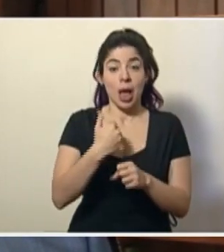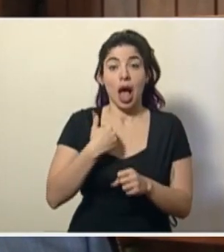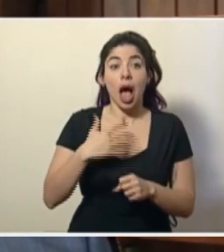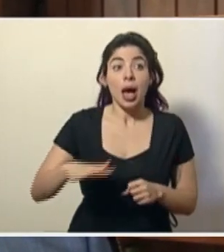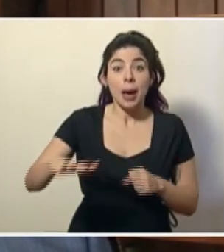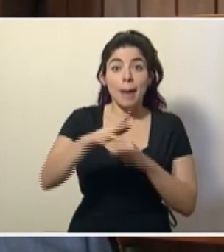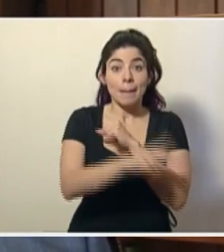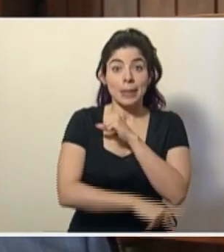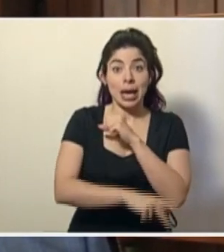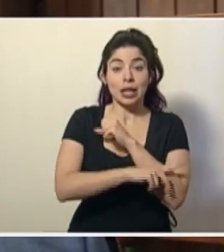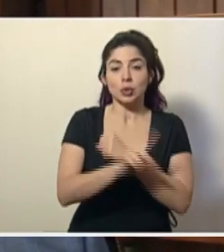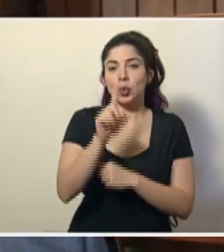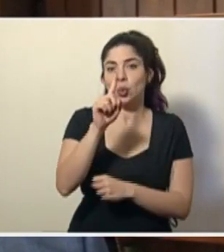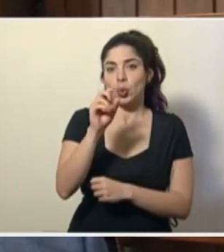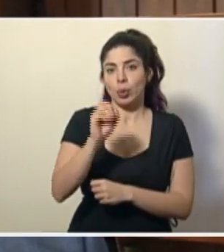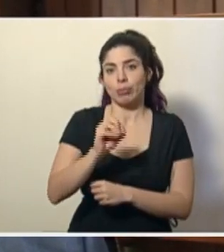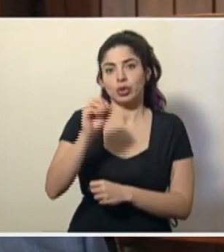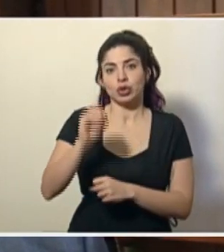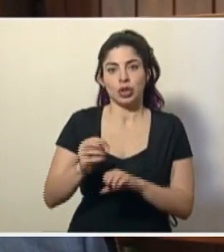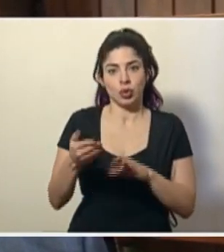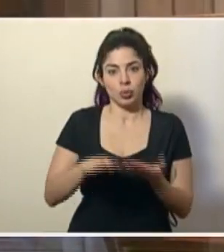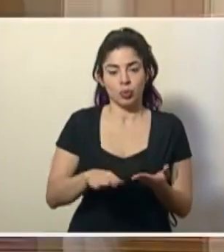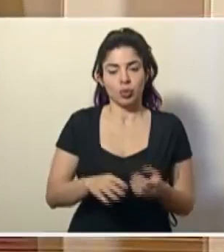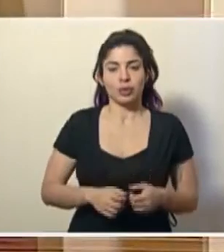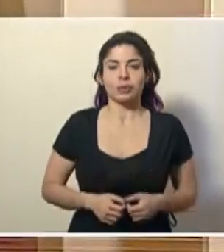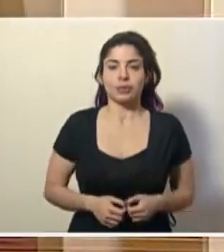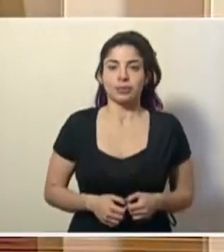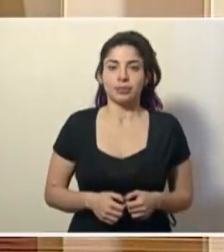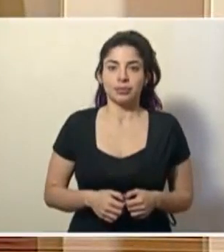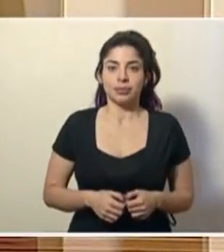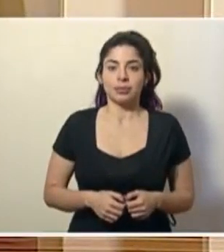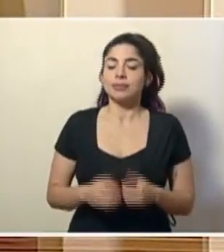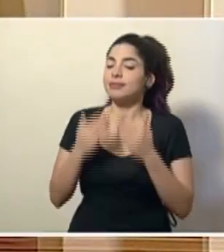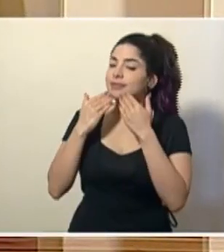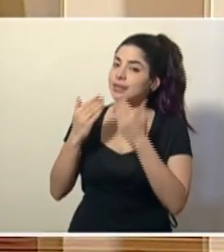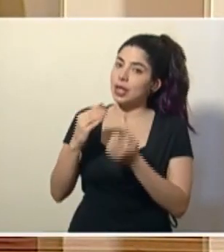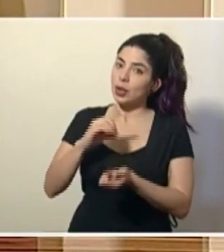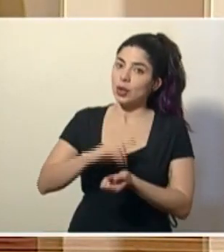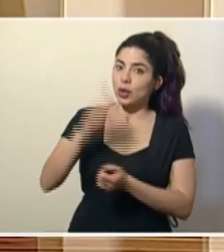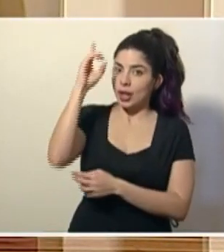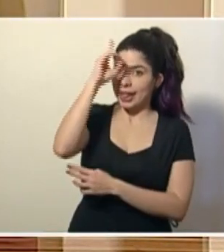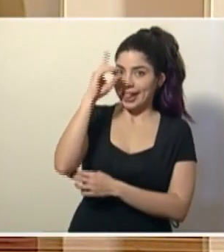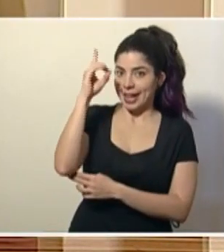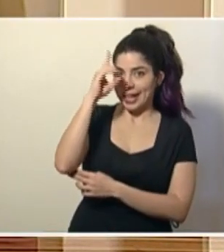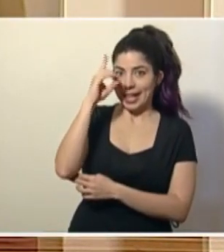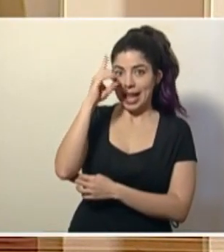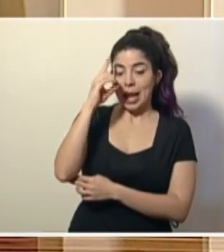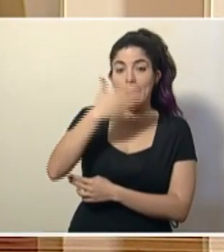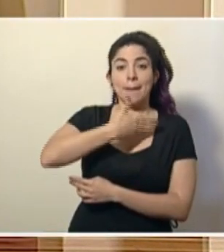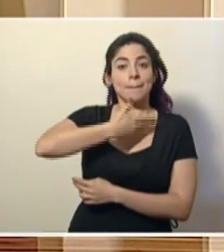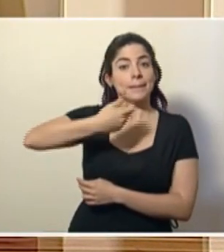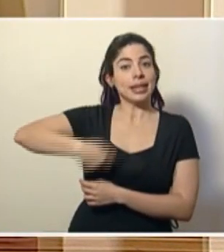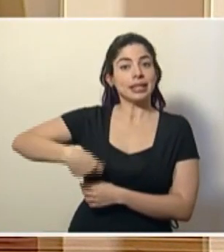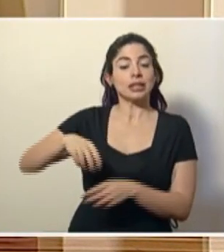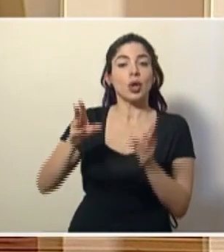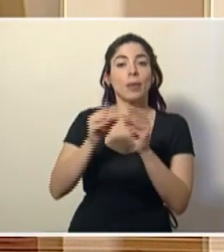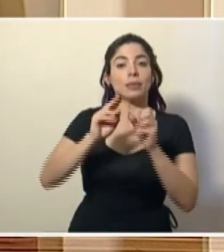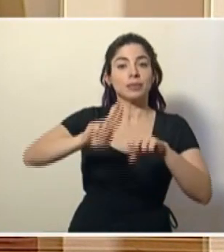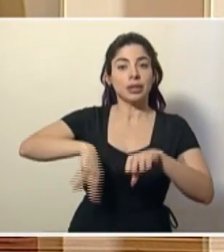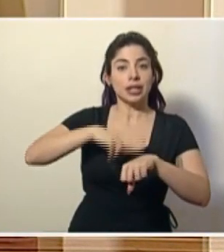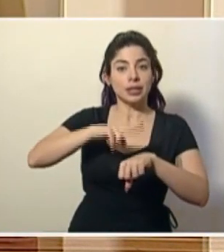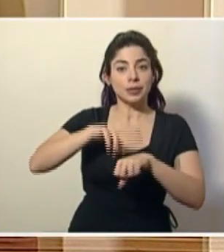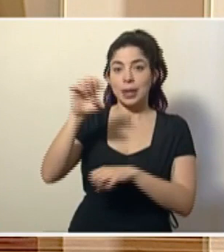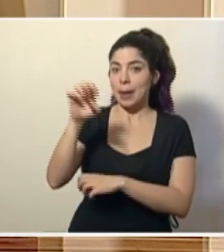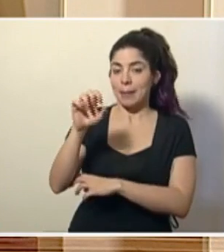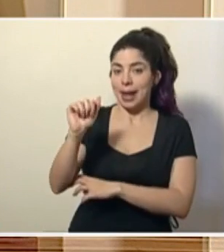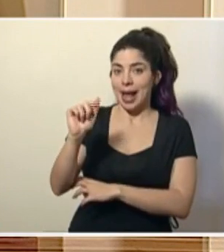nivel país un 1% de letalidad. Gracias al doctor Daniel Salas. El presidente de la Comisión Nacional